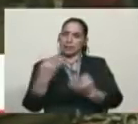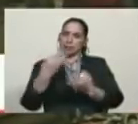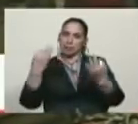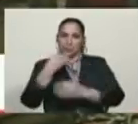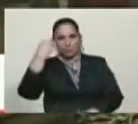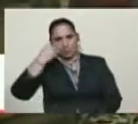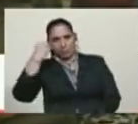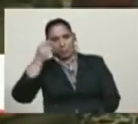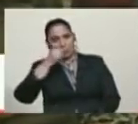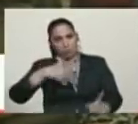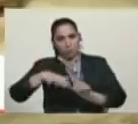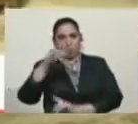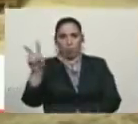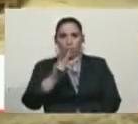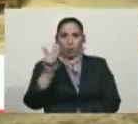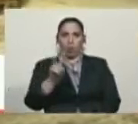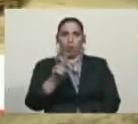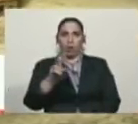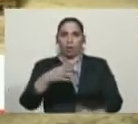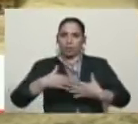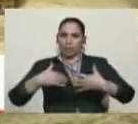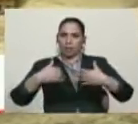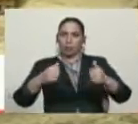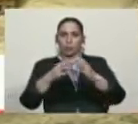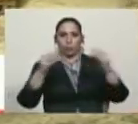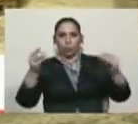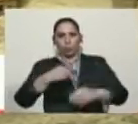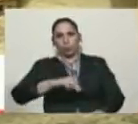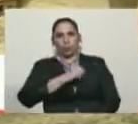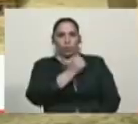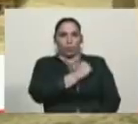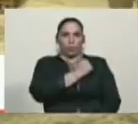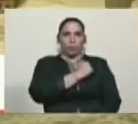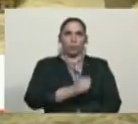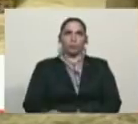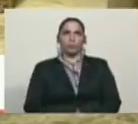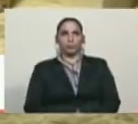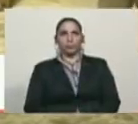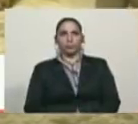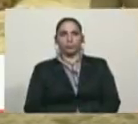pensando en el pueblo venezolano y en la salud de todos nuestros compatriotas